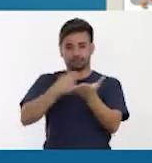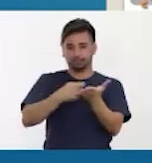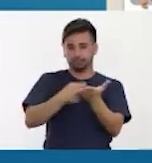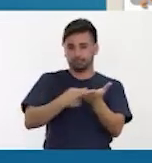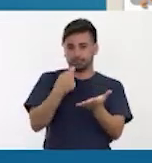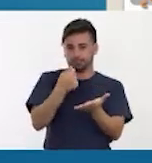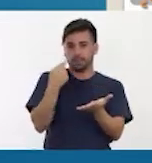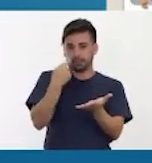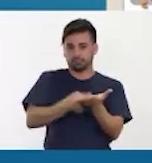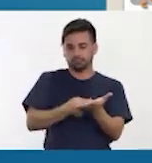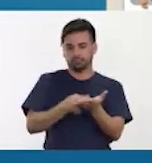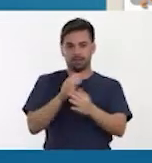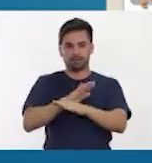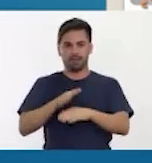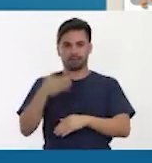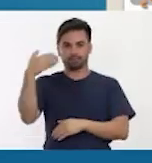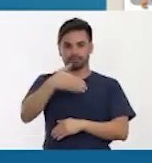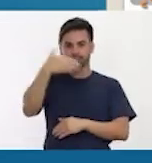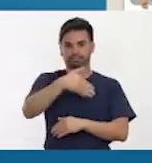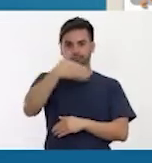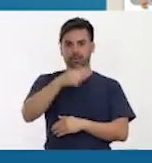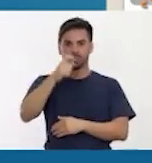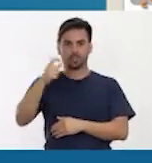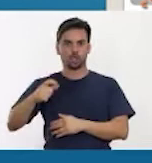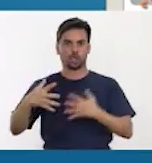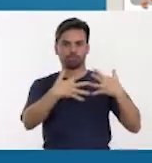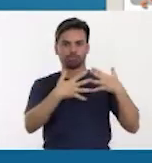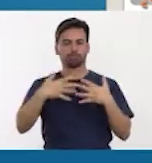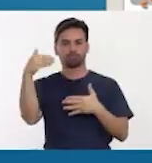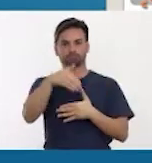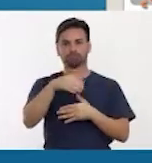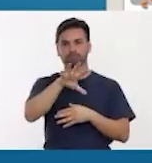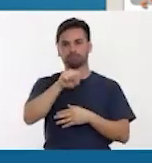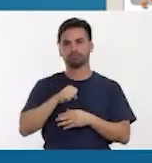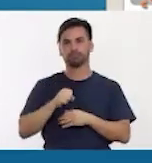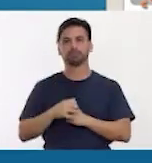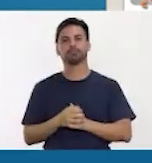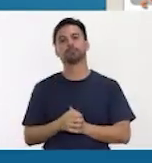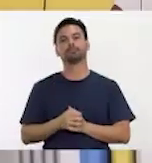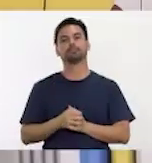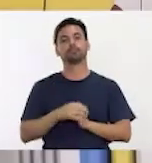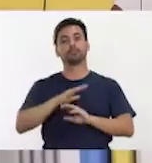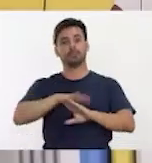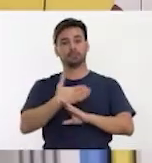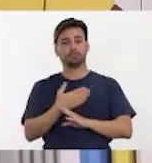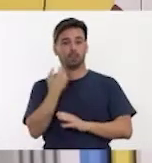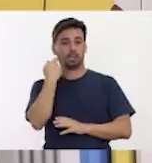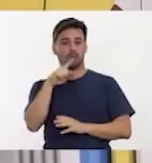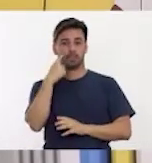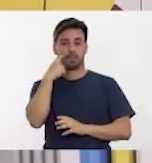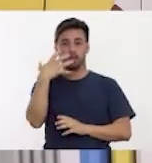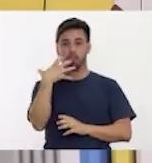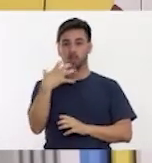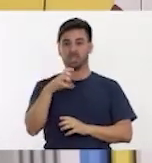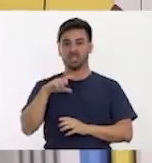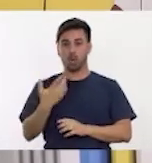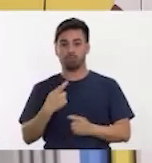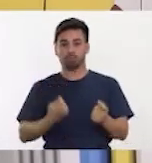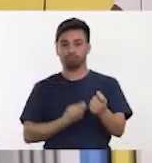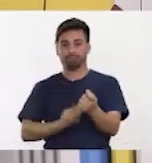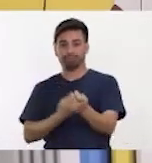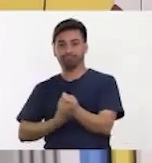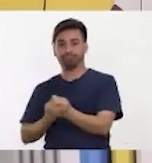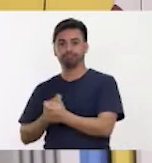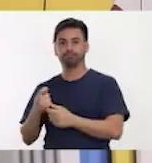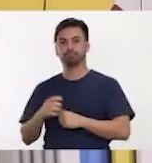compra, pero de hecho ya estaba ocupada la Florida. El otro factor es por la